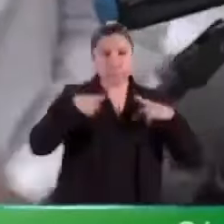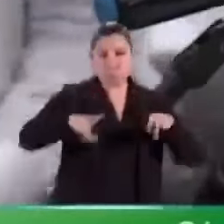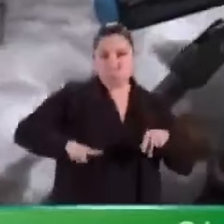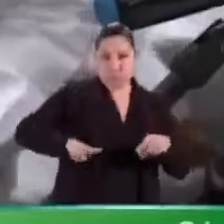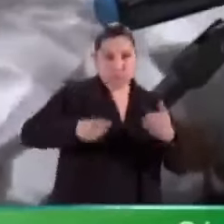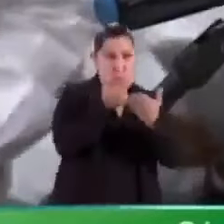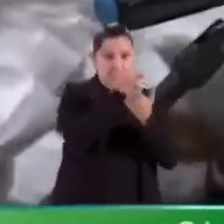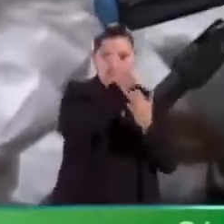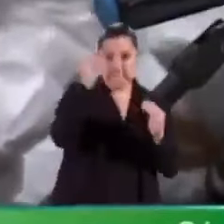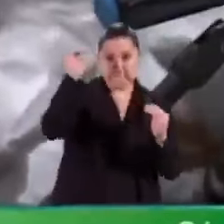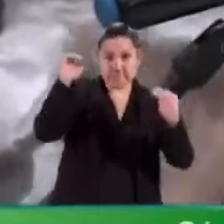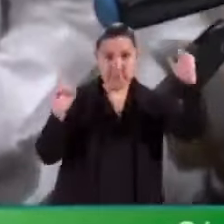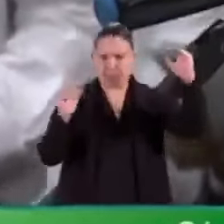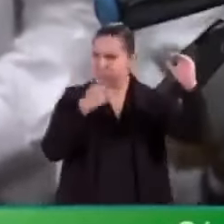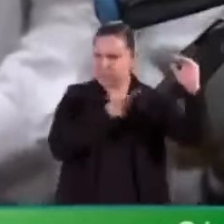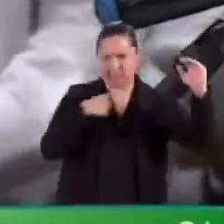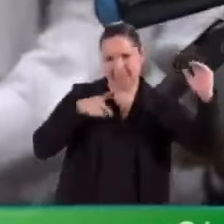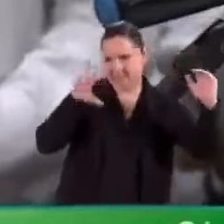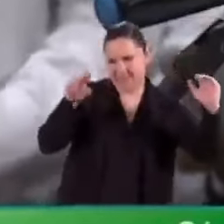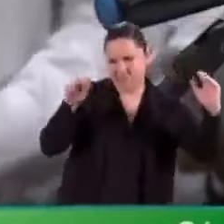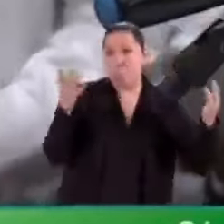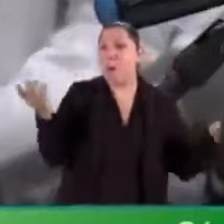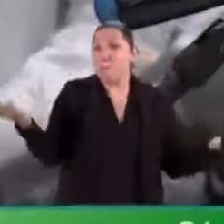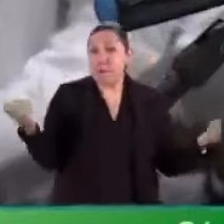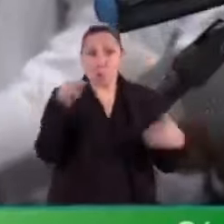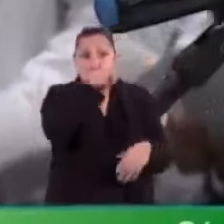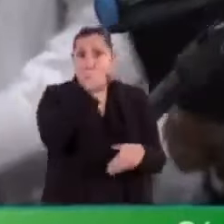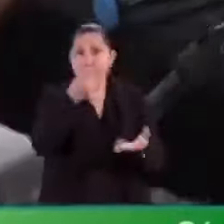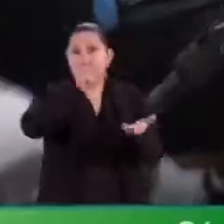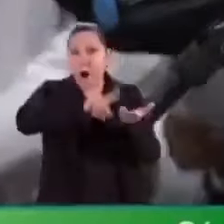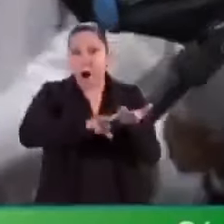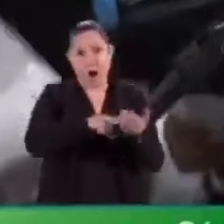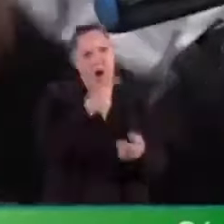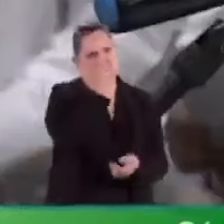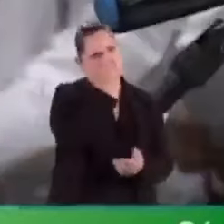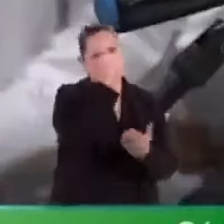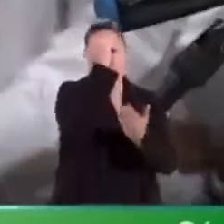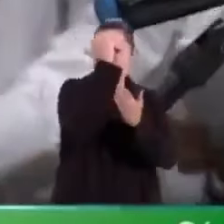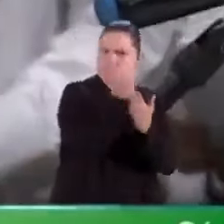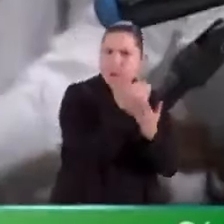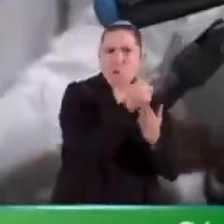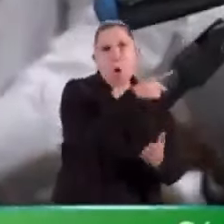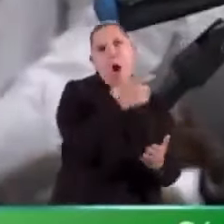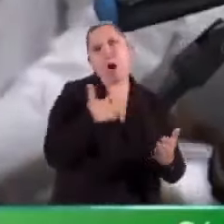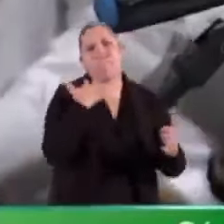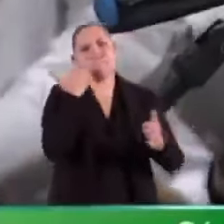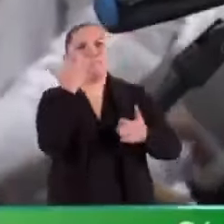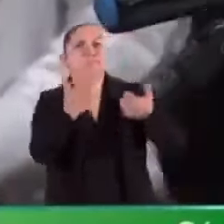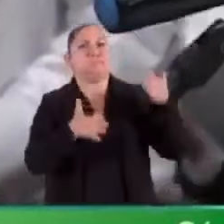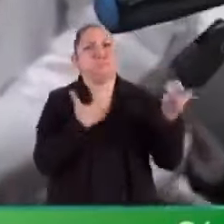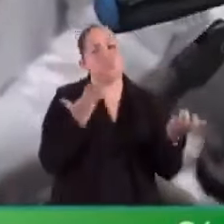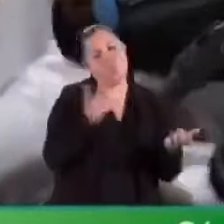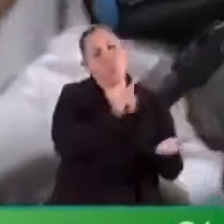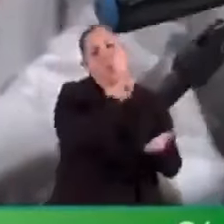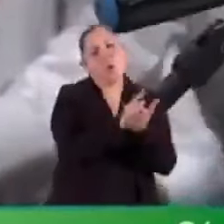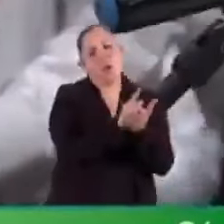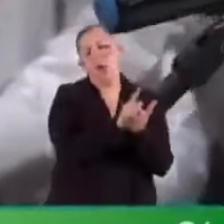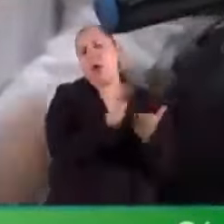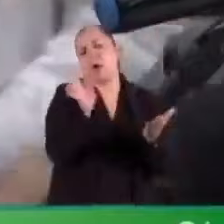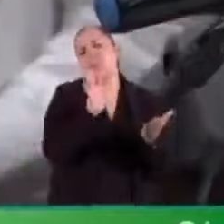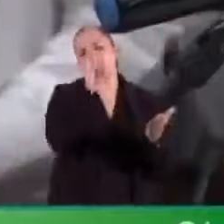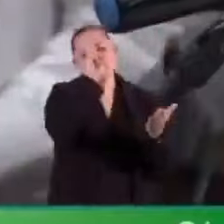ahí, como les toca en el bolsillo, la ley deja de ser la ley y se ampararon los grandes señores corruptos. Por